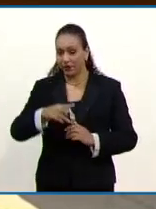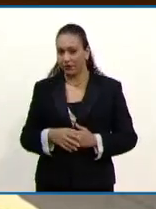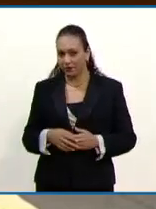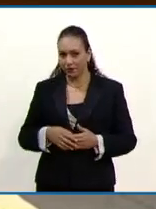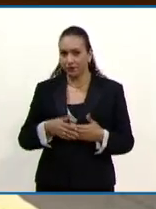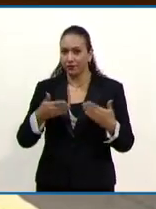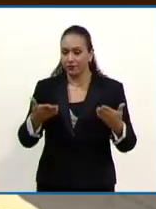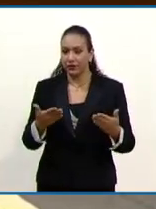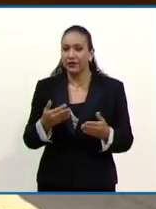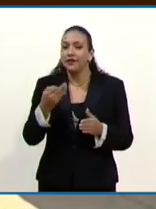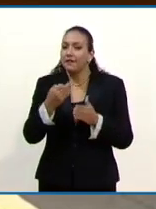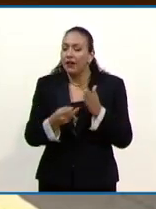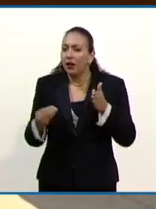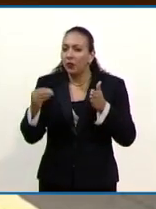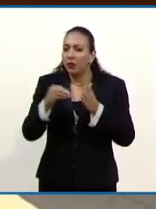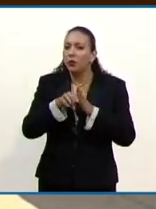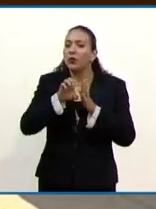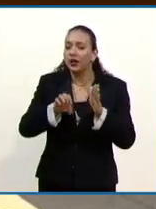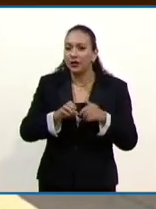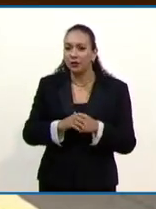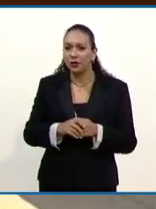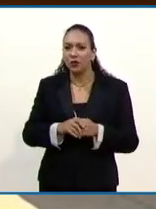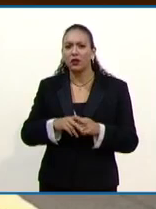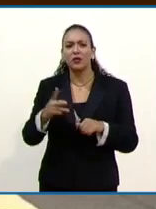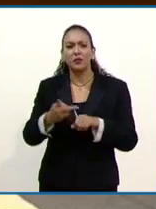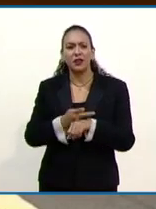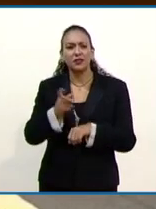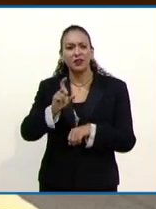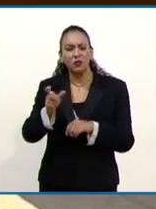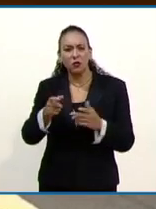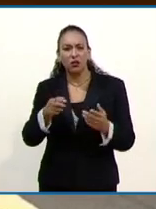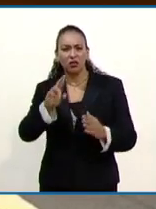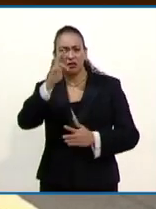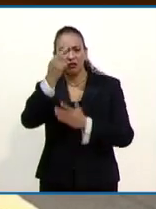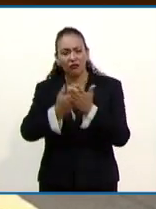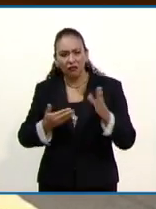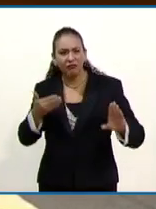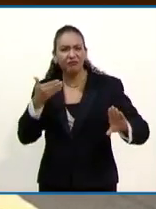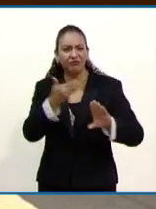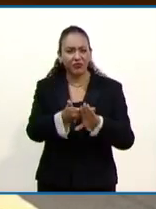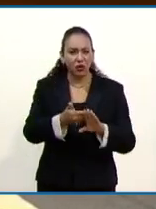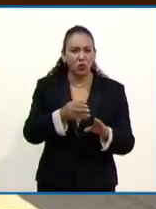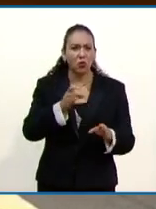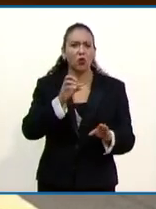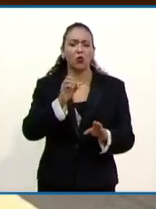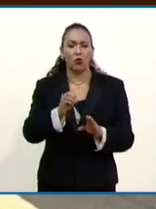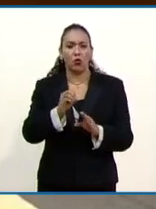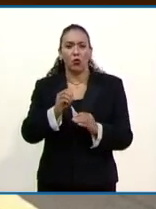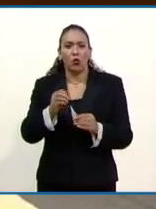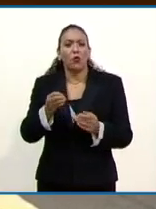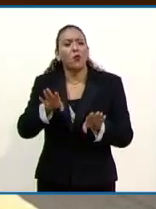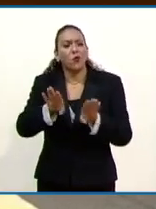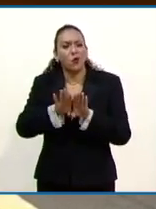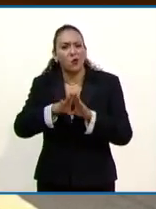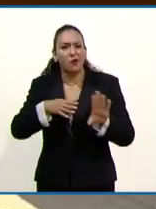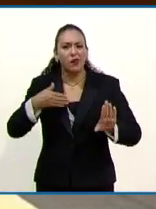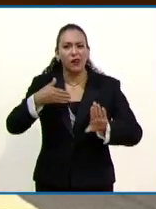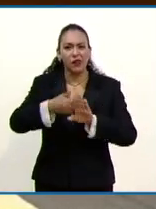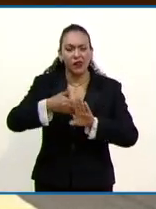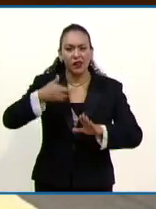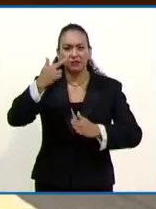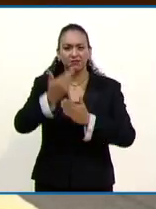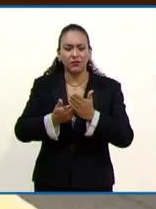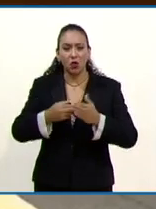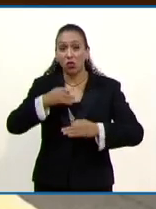tiene tipificados el crimen de agresión o los crímenes de lesa humanidad o todos